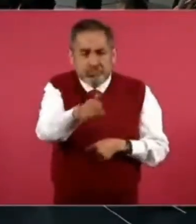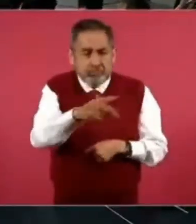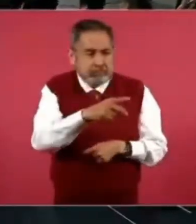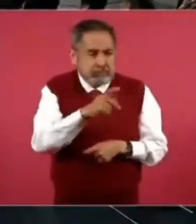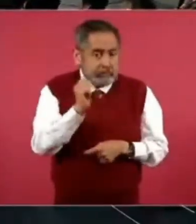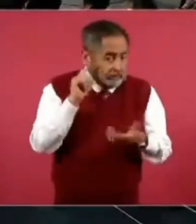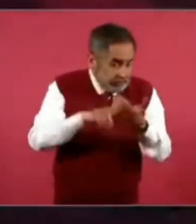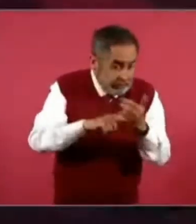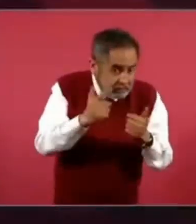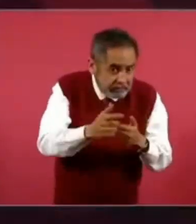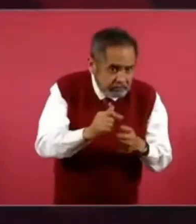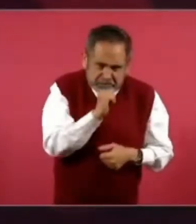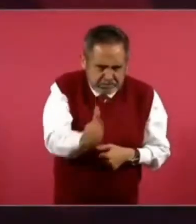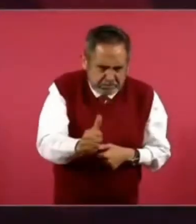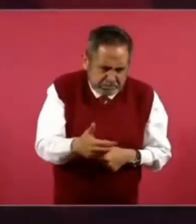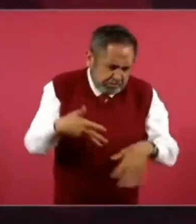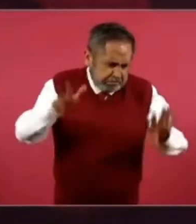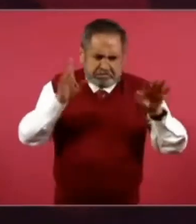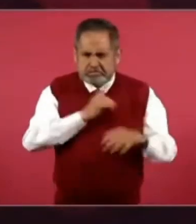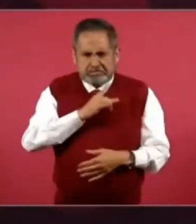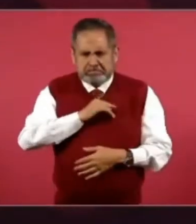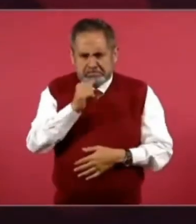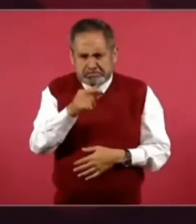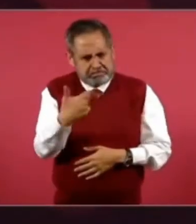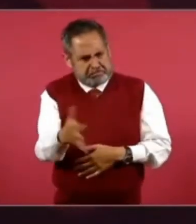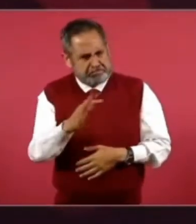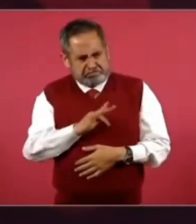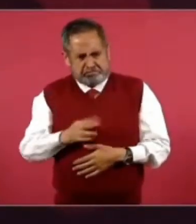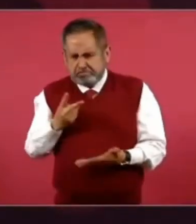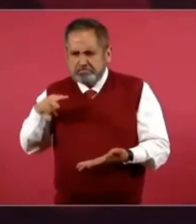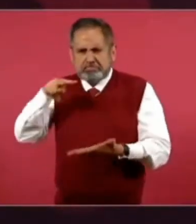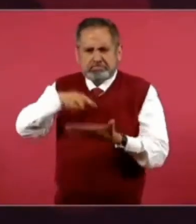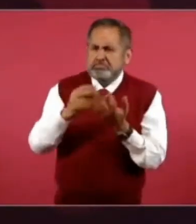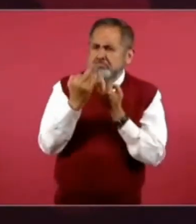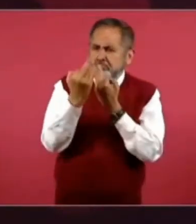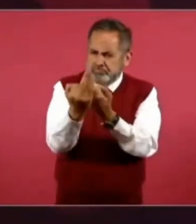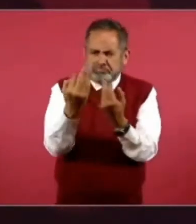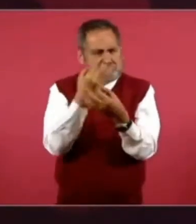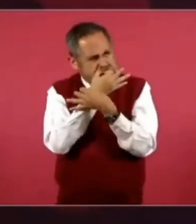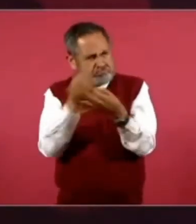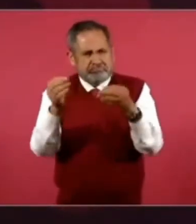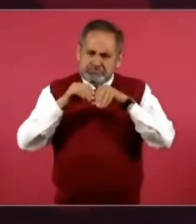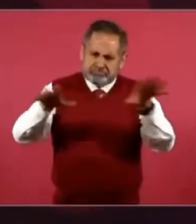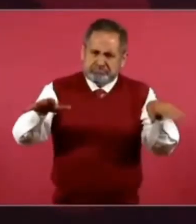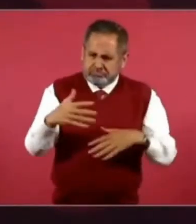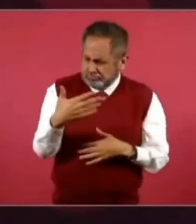teme, y te felicito. Hay que dar a conocer todo